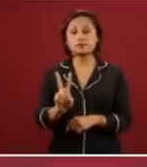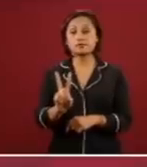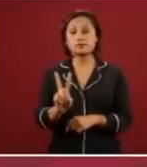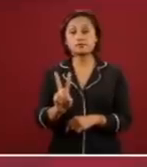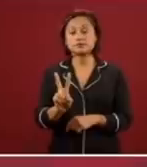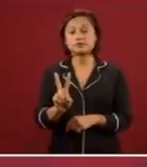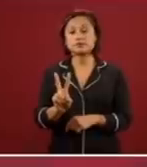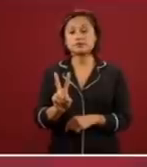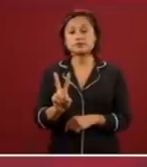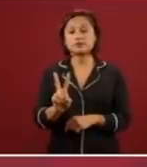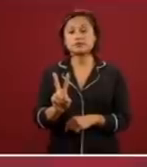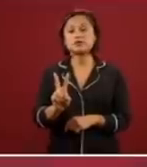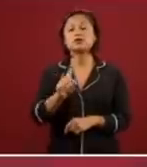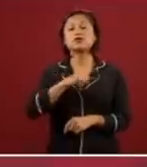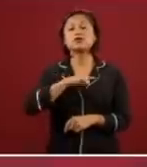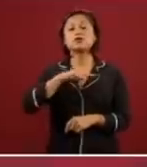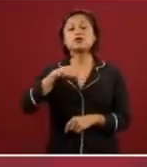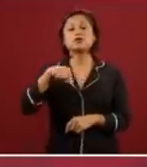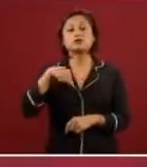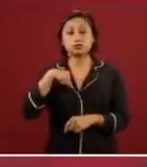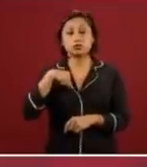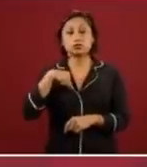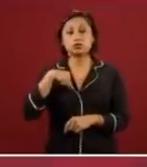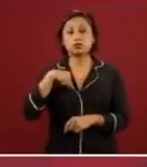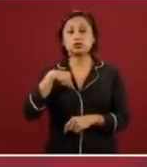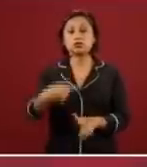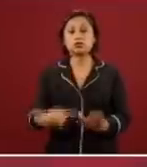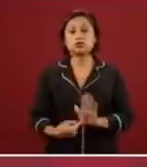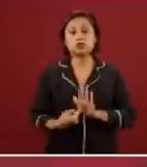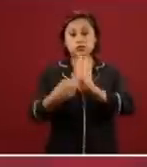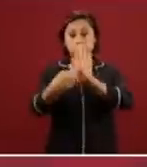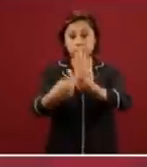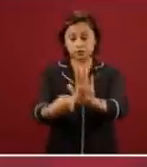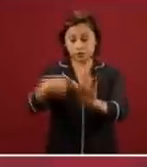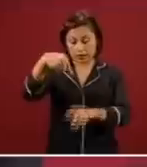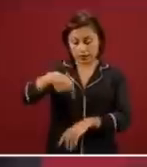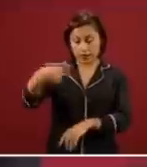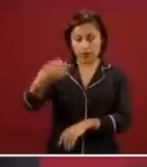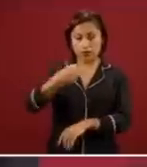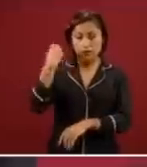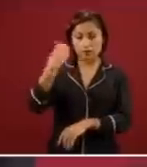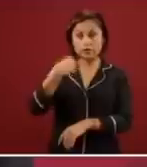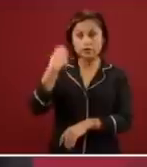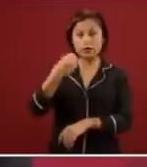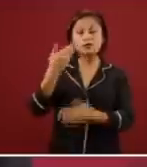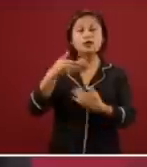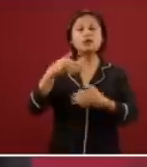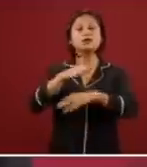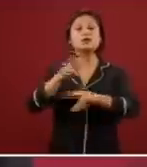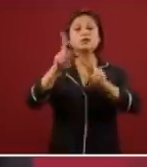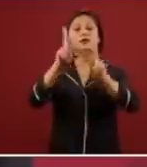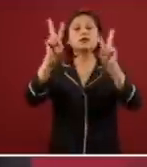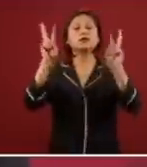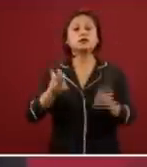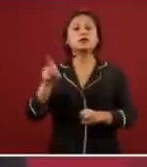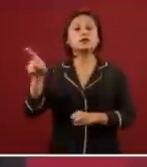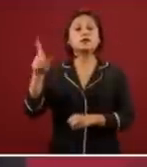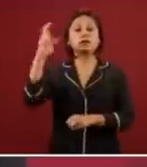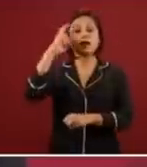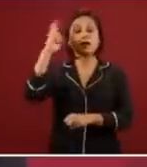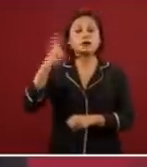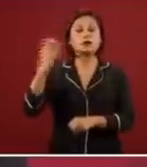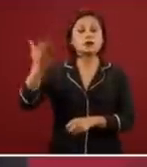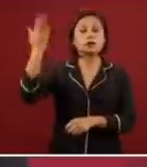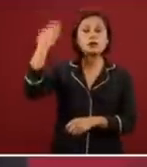presentar aquí un informe que tiene que ver con esta desgracia en Hidalgo, porque